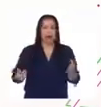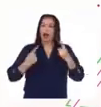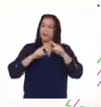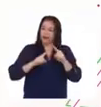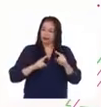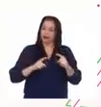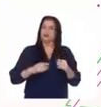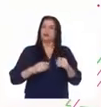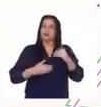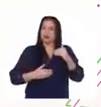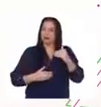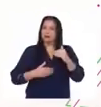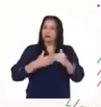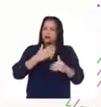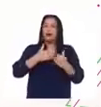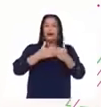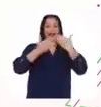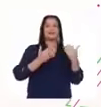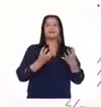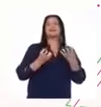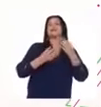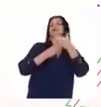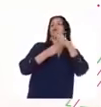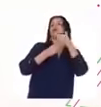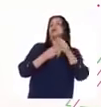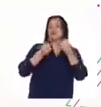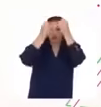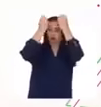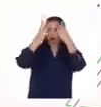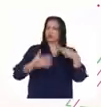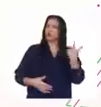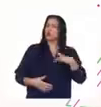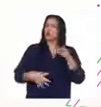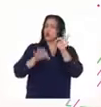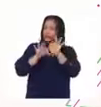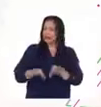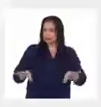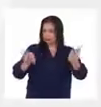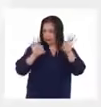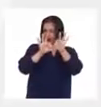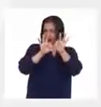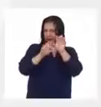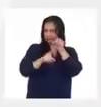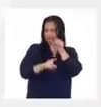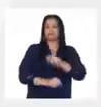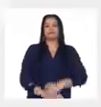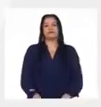paso. Antes les quiero compartir un dato súper importante.